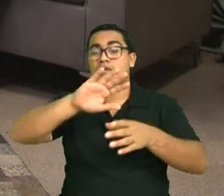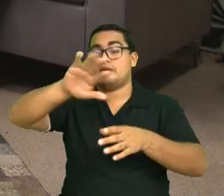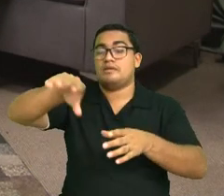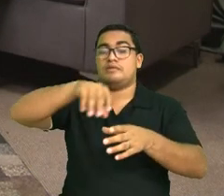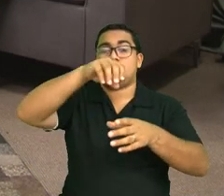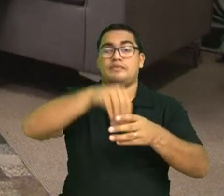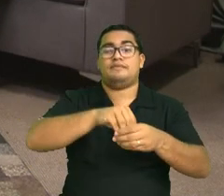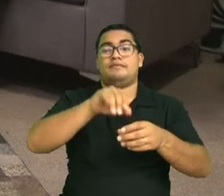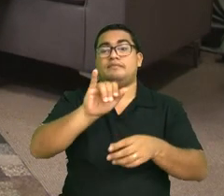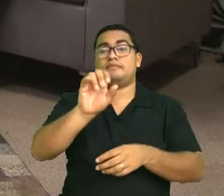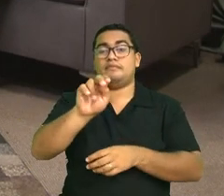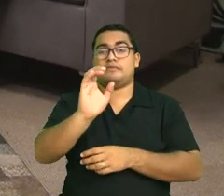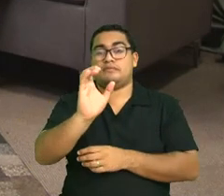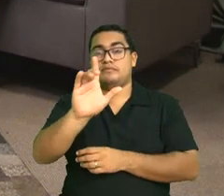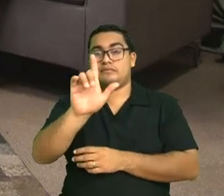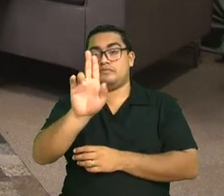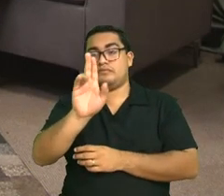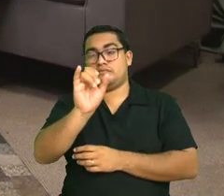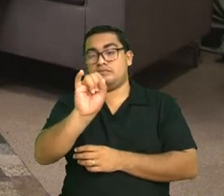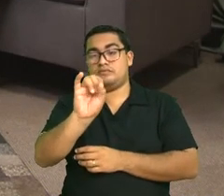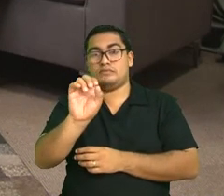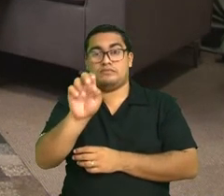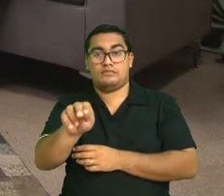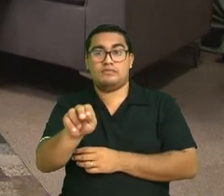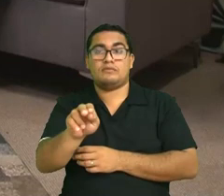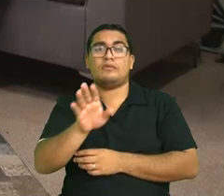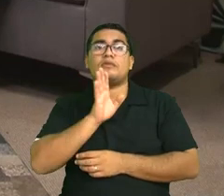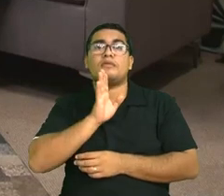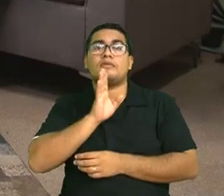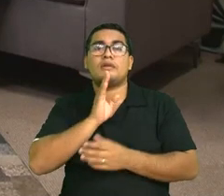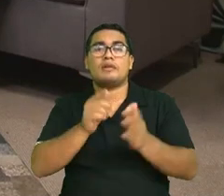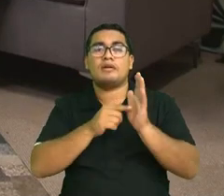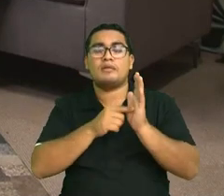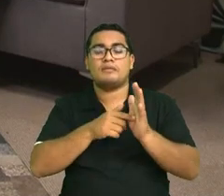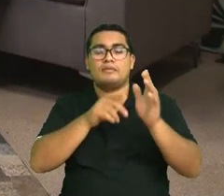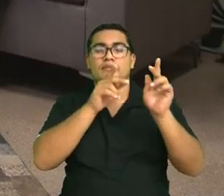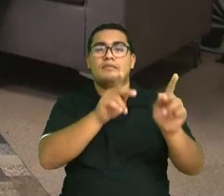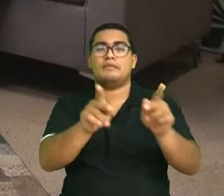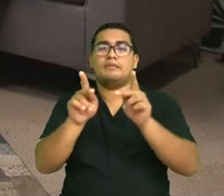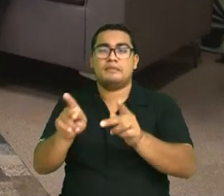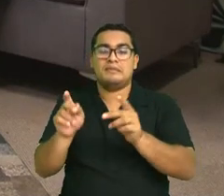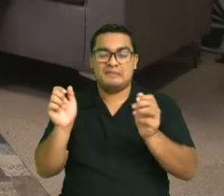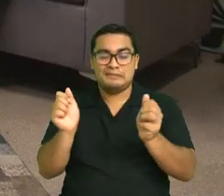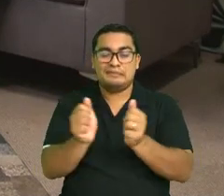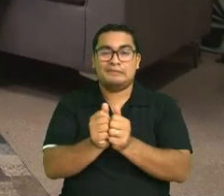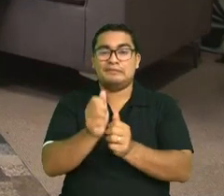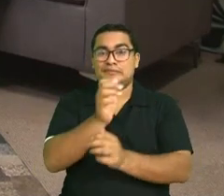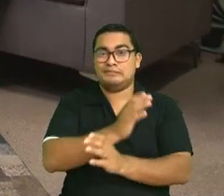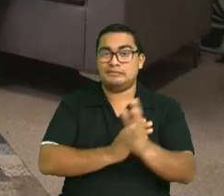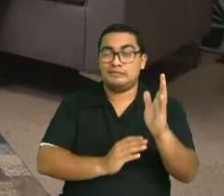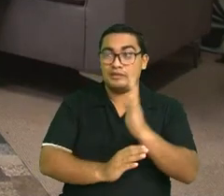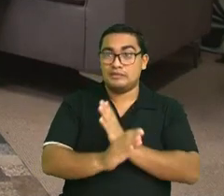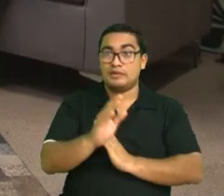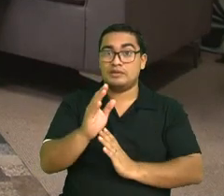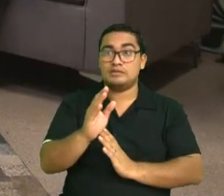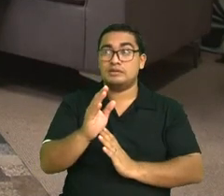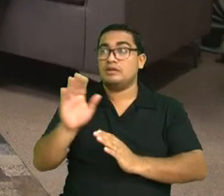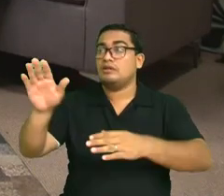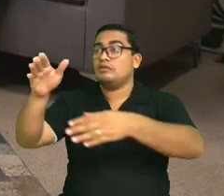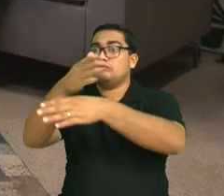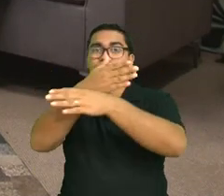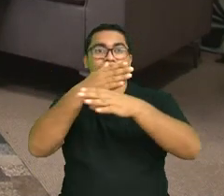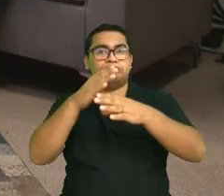hablar en el marco de capacidades para que la sociedad incluya a las personas con discapacidad, sino